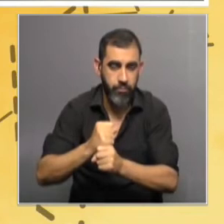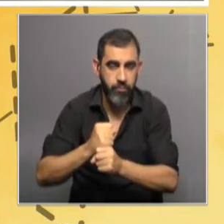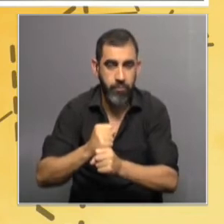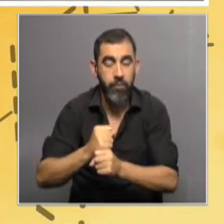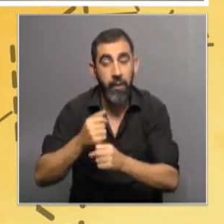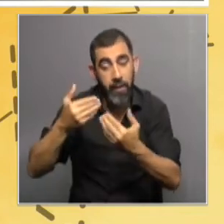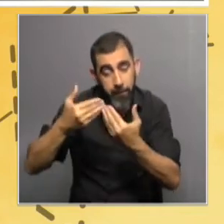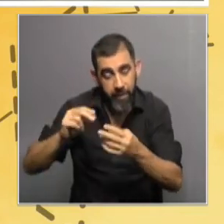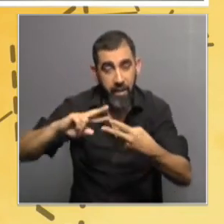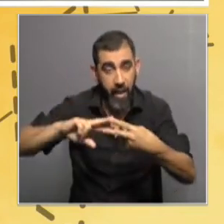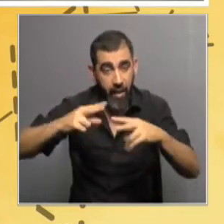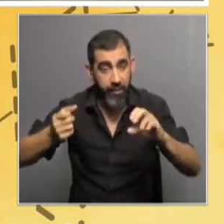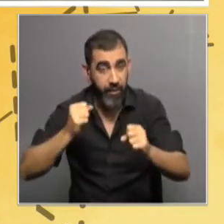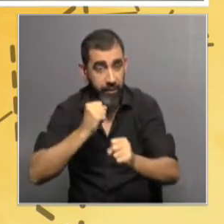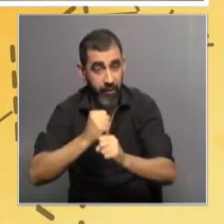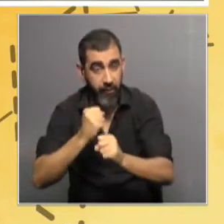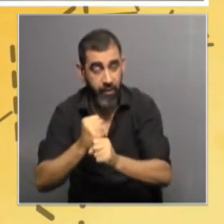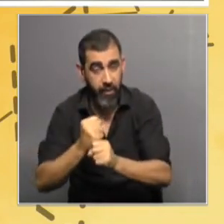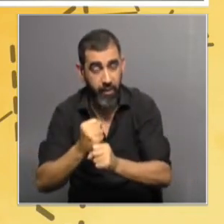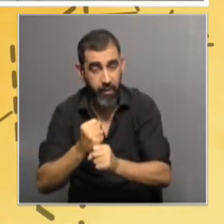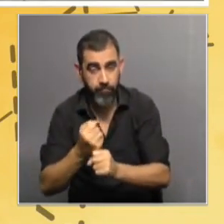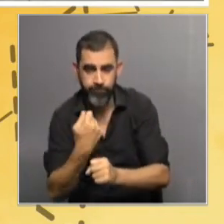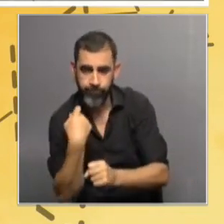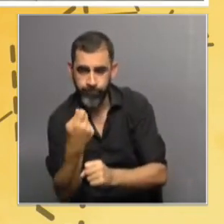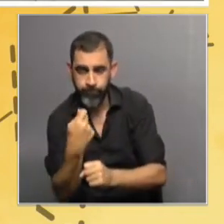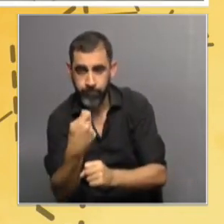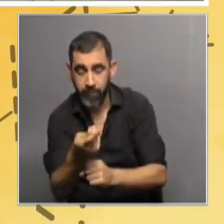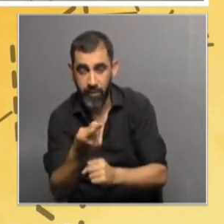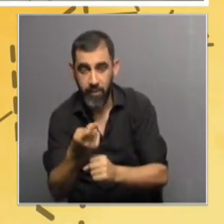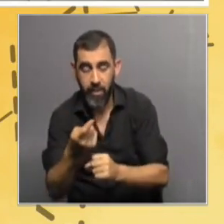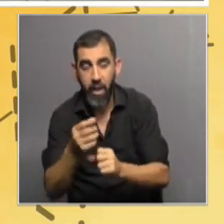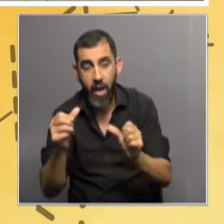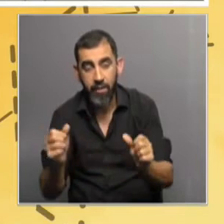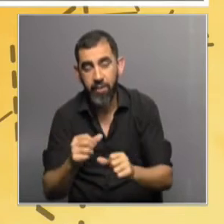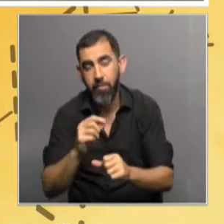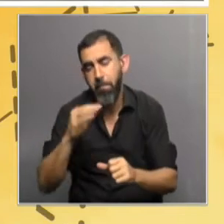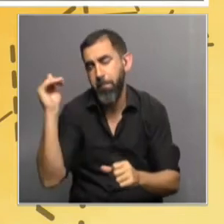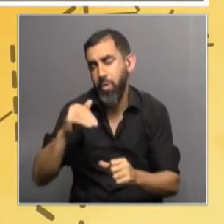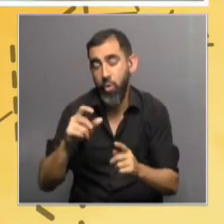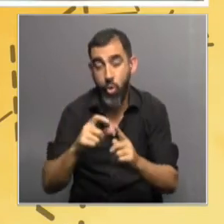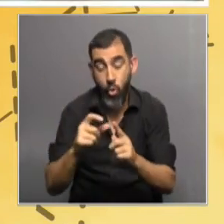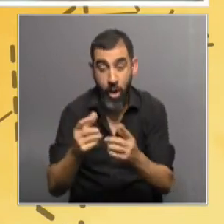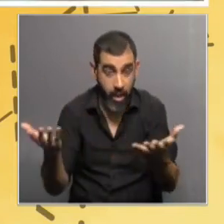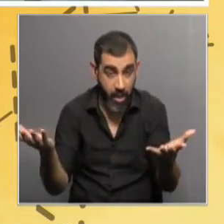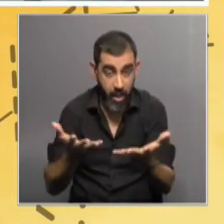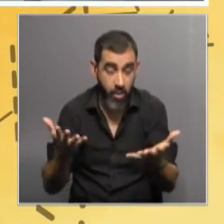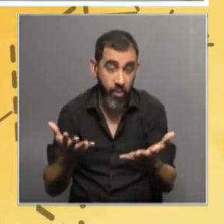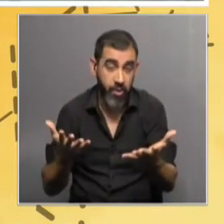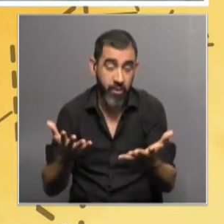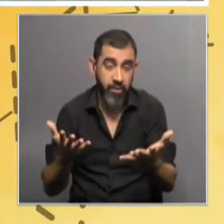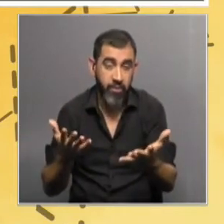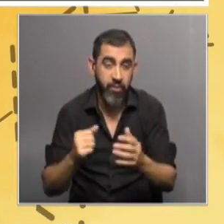secuenciar la ADN el costo de desarrollar una estrategia de este tipo ha pasado de los millones de dólares a